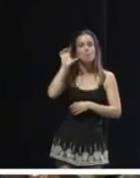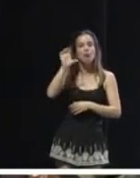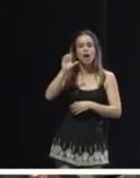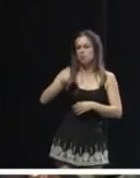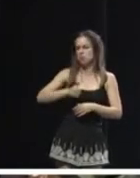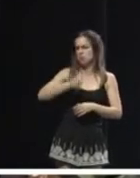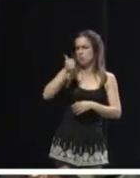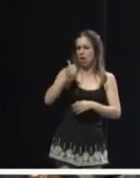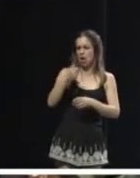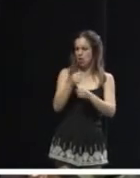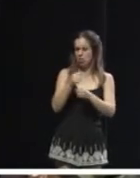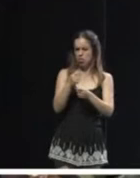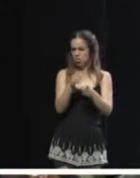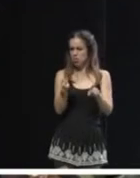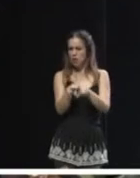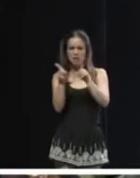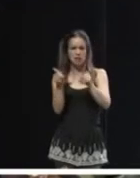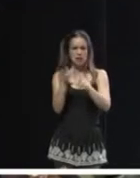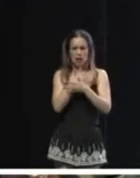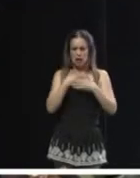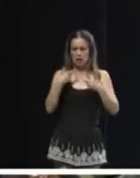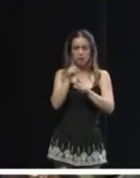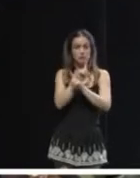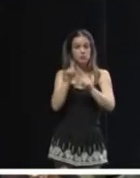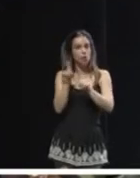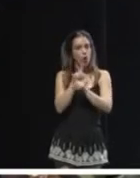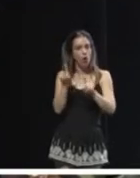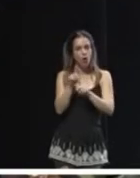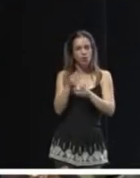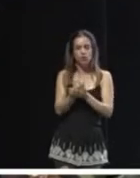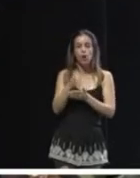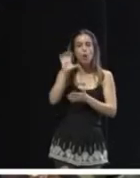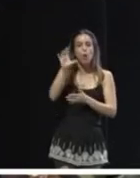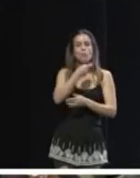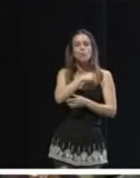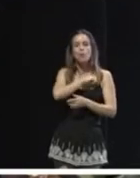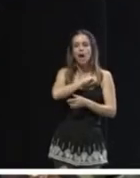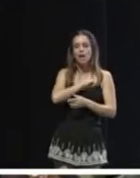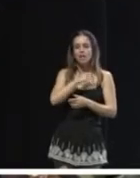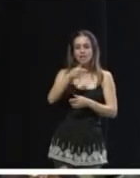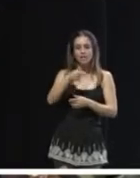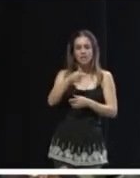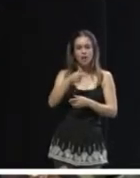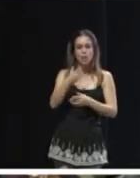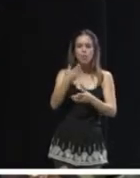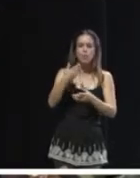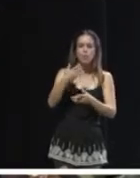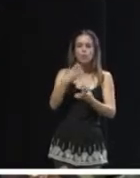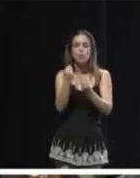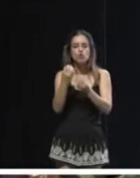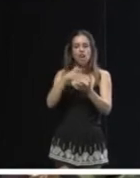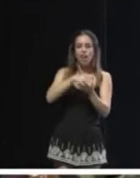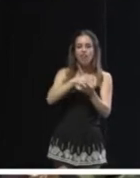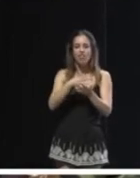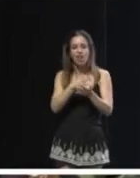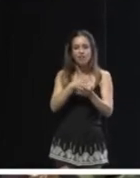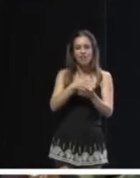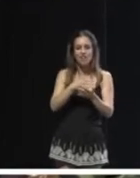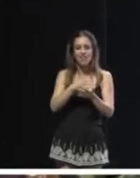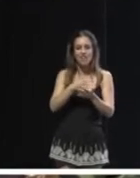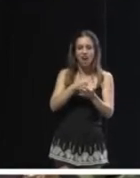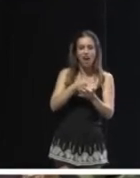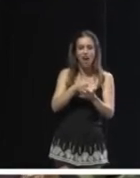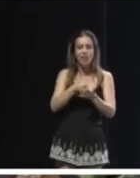más en Europa. Es un país que tiene muchísimas fragilidades frente a la